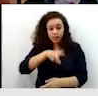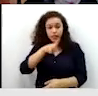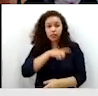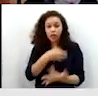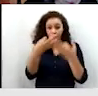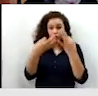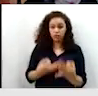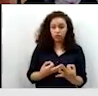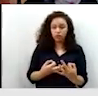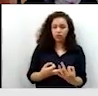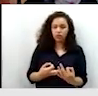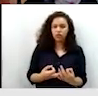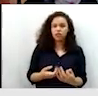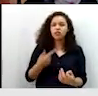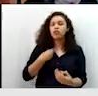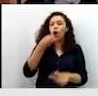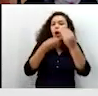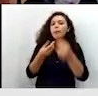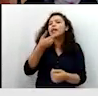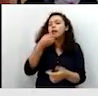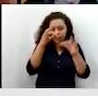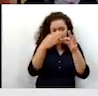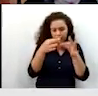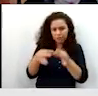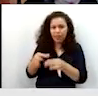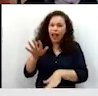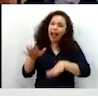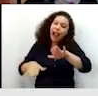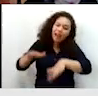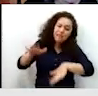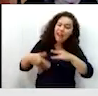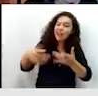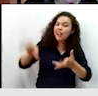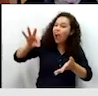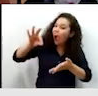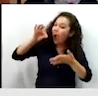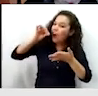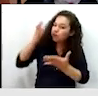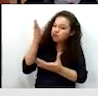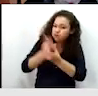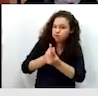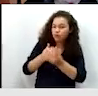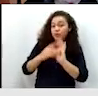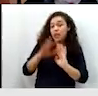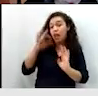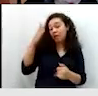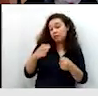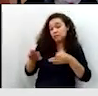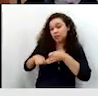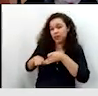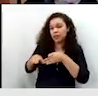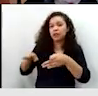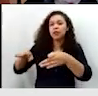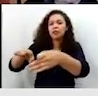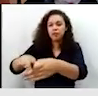no estarme brincando comidas. De vez en cuando sí me echo un taquito, pero pues, ya muy espaciado. Pero sí algo que es